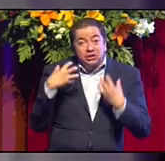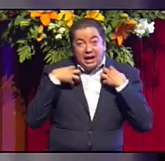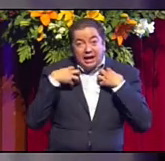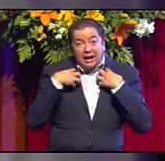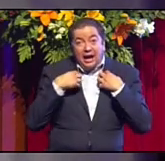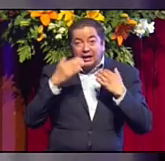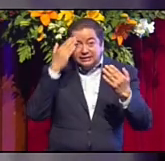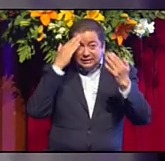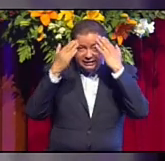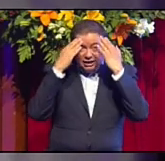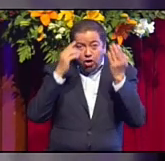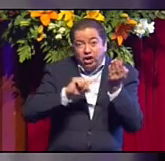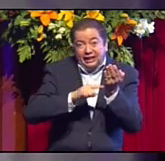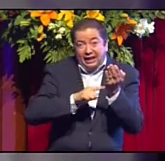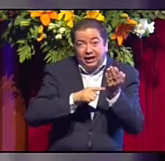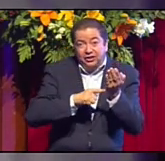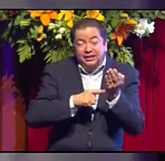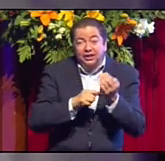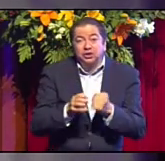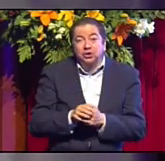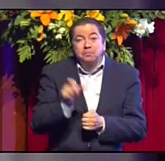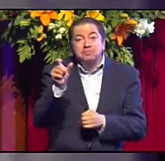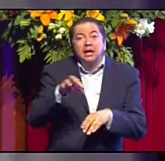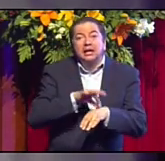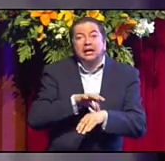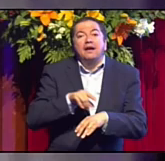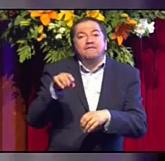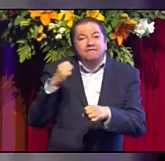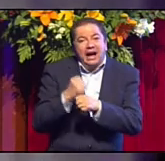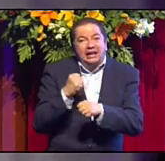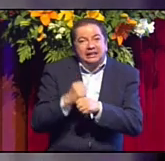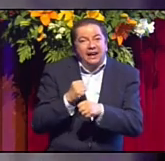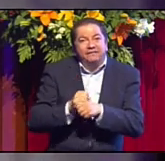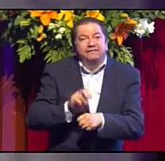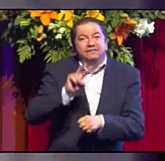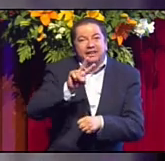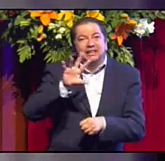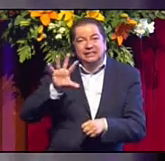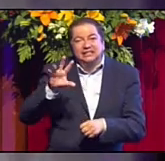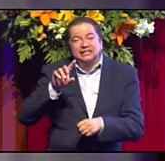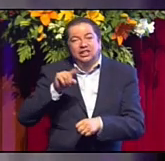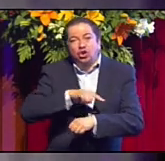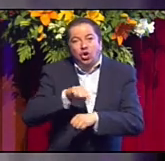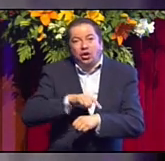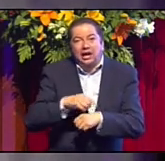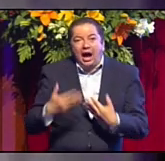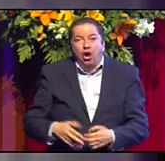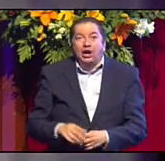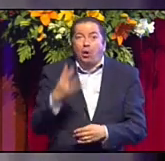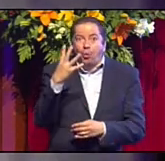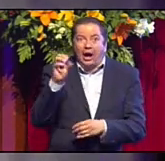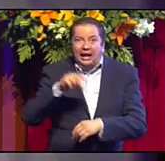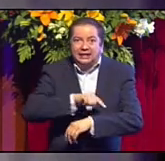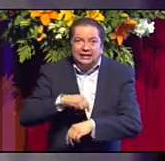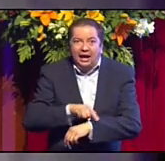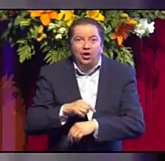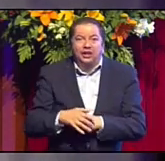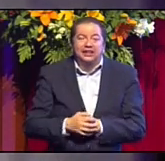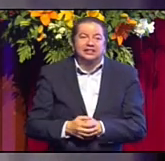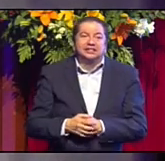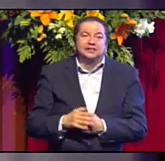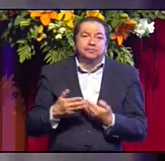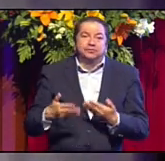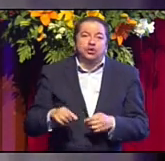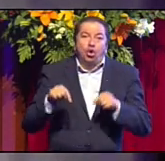cargo del psicotécnico, el médico que está a cargo del psicotécnico, va a trabajar un 25%, hacía 30 horas, va a ser 40 horas. Y acabo de conversar el